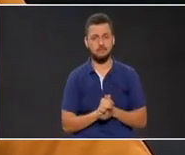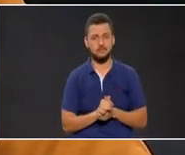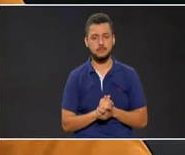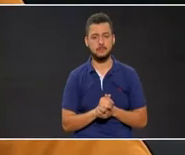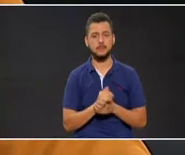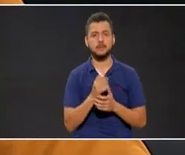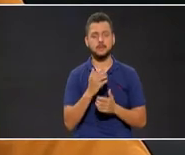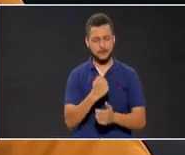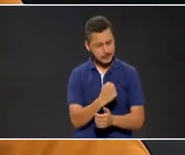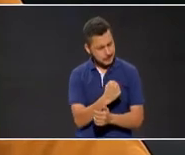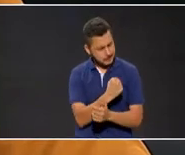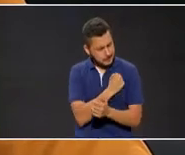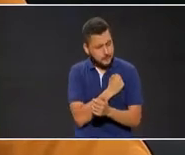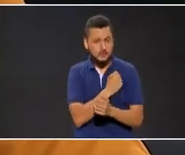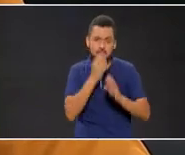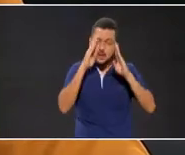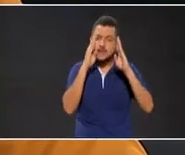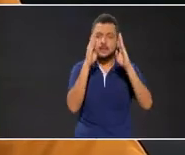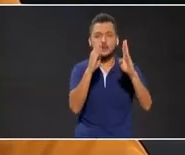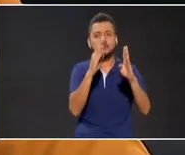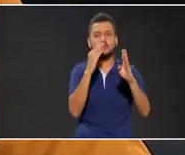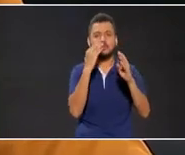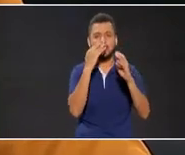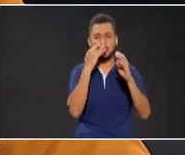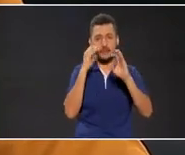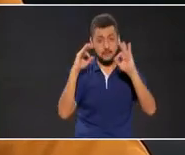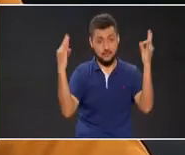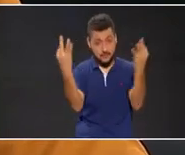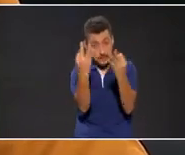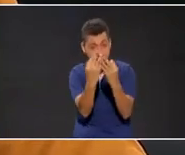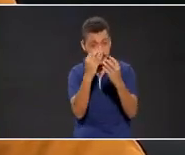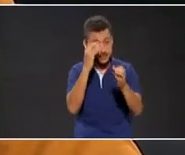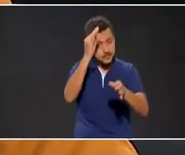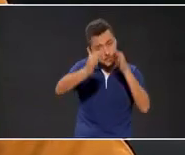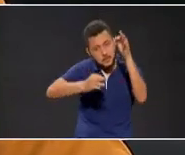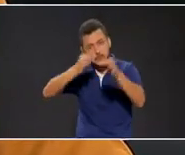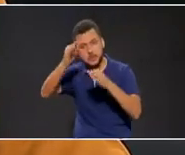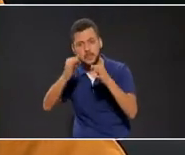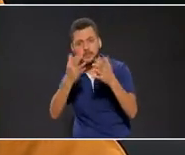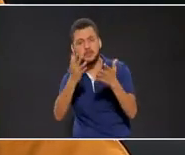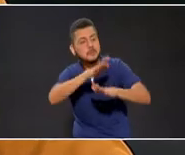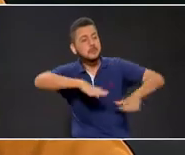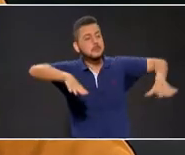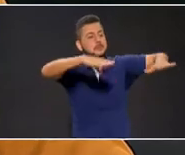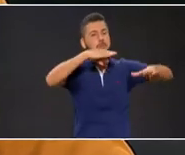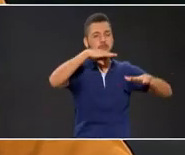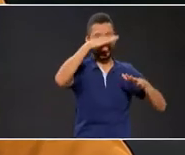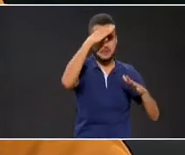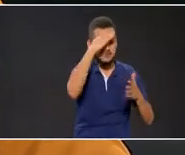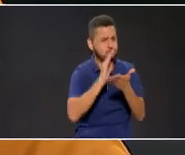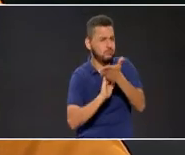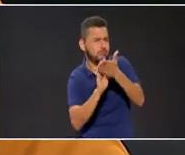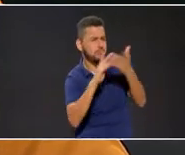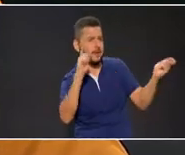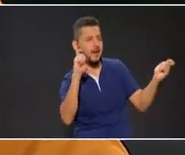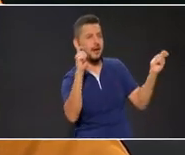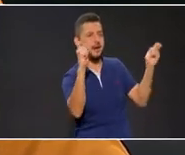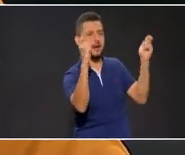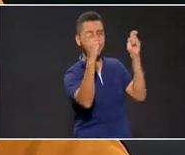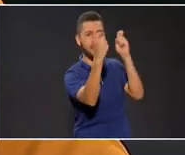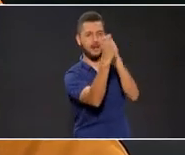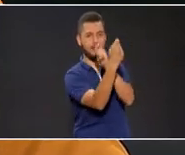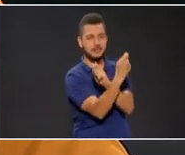la sociedad queremos hacer de medellín una ciudad urbana y rural una ciudad con conocimiento